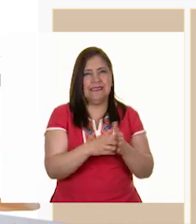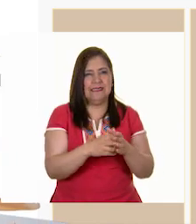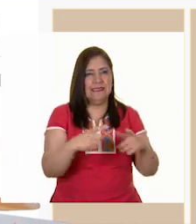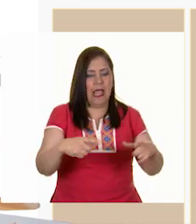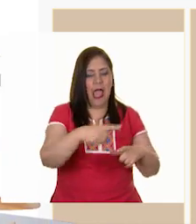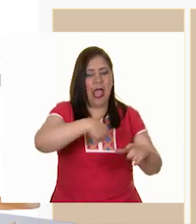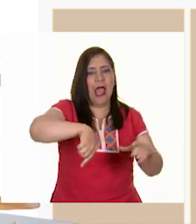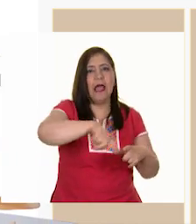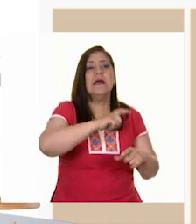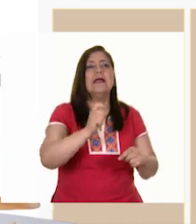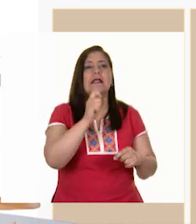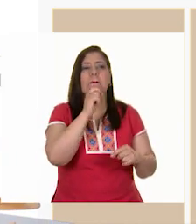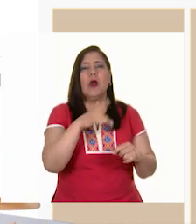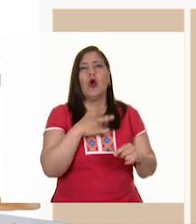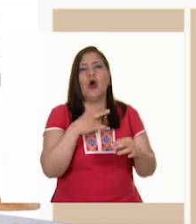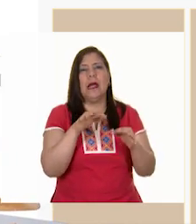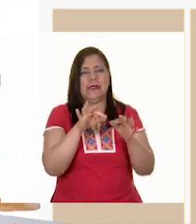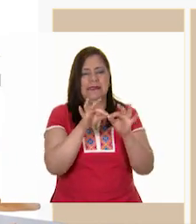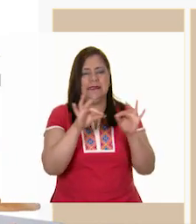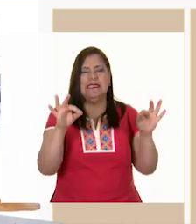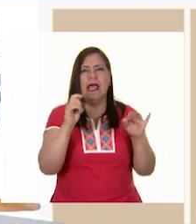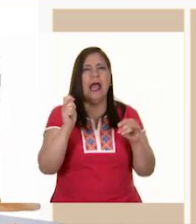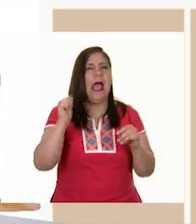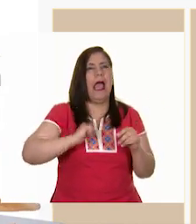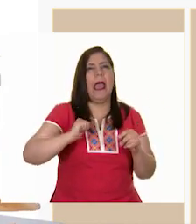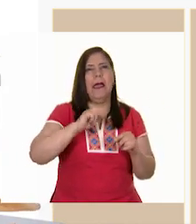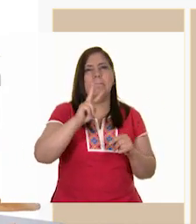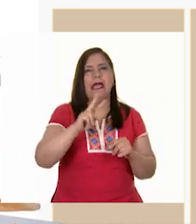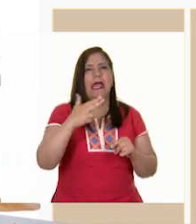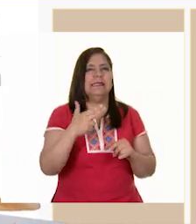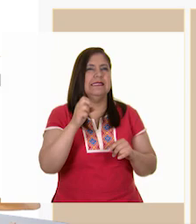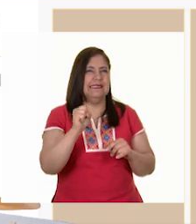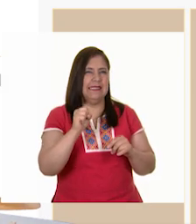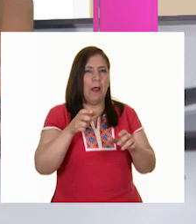de cinta de VHS de esas viejitas.